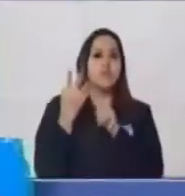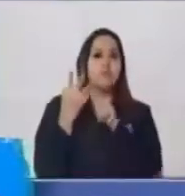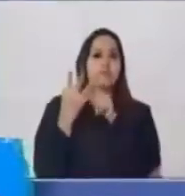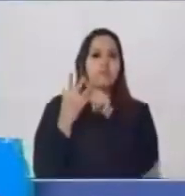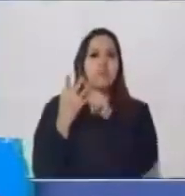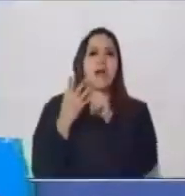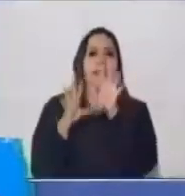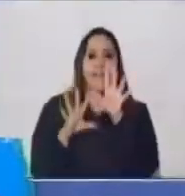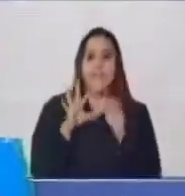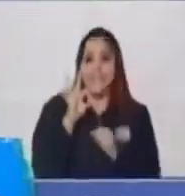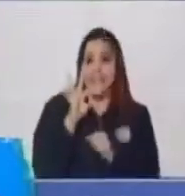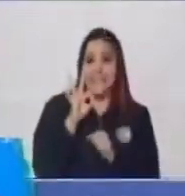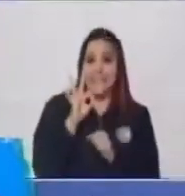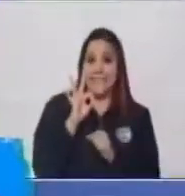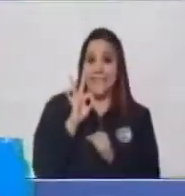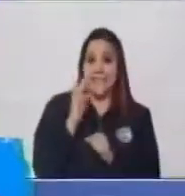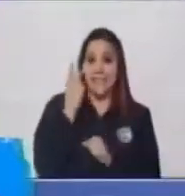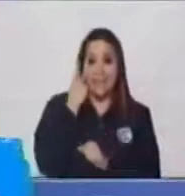13